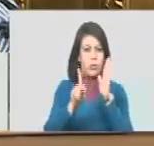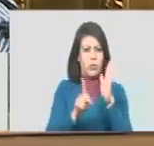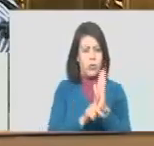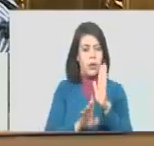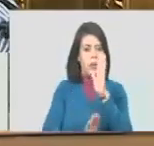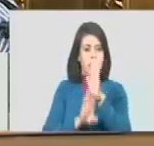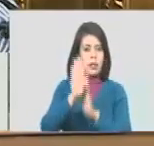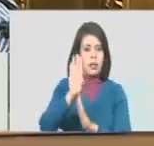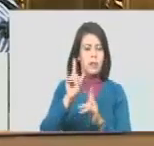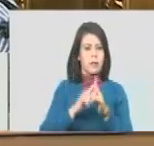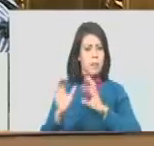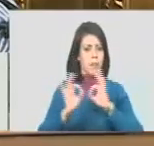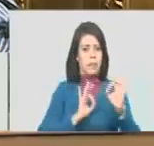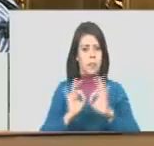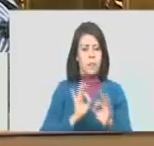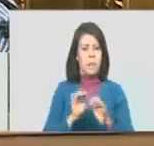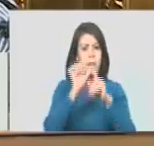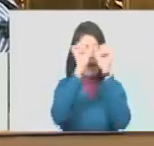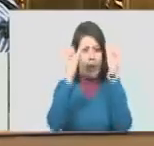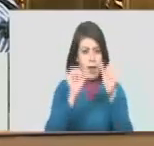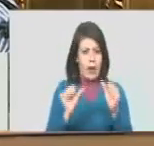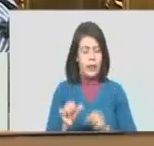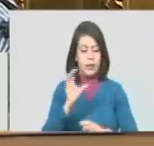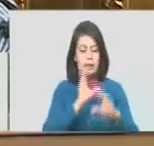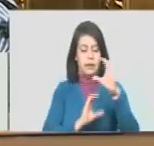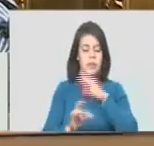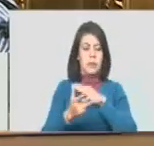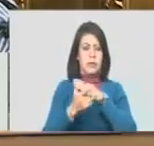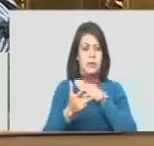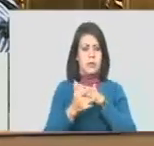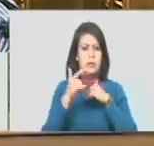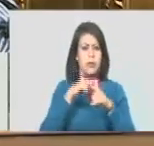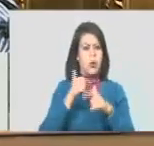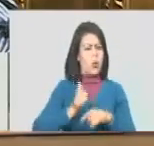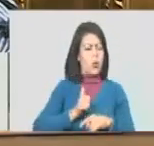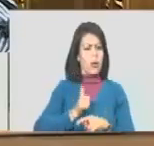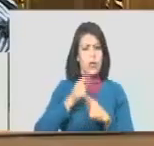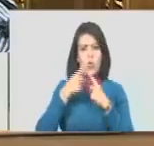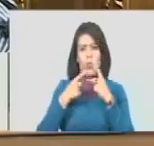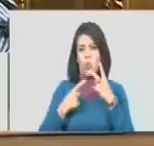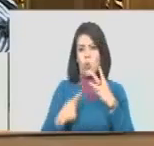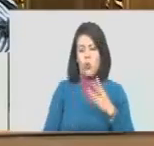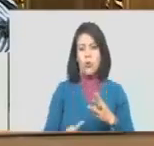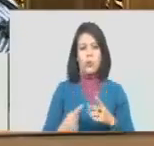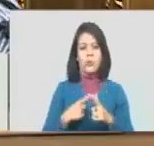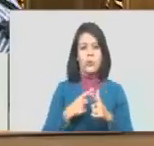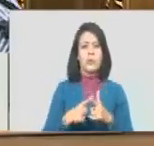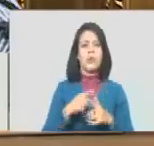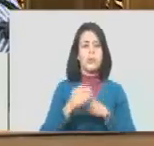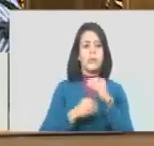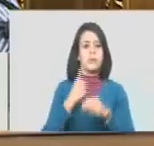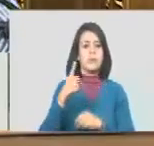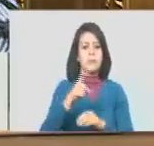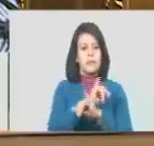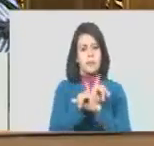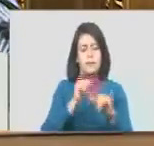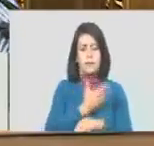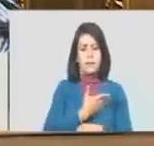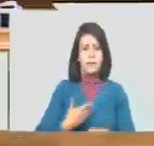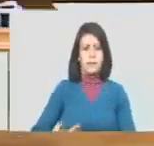el desarrollo de habilidades en artes, ciencia, tecnología y cualquier otras de su interés. Es todo,